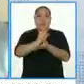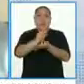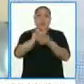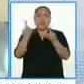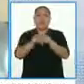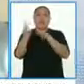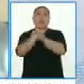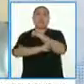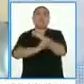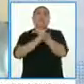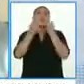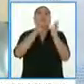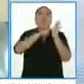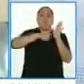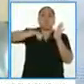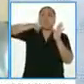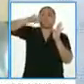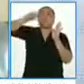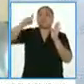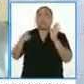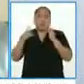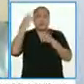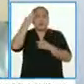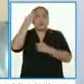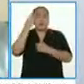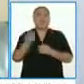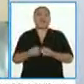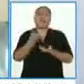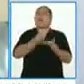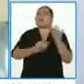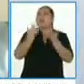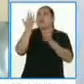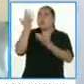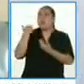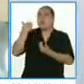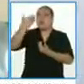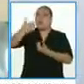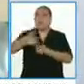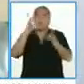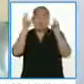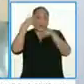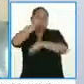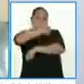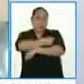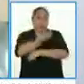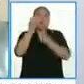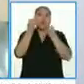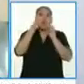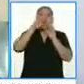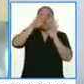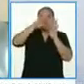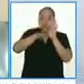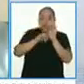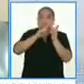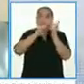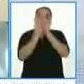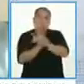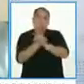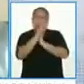en el país, cómo va la curva y además saber también qué se espera, ¿no?, con el tema de la vacuna, cuánto esta puede variar.